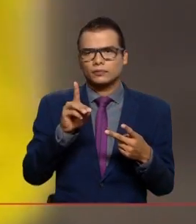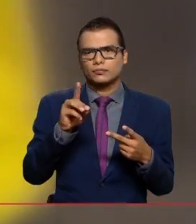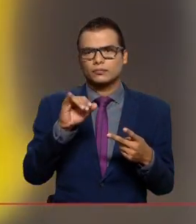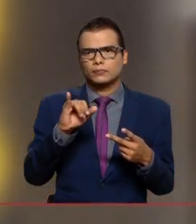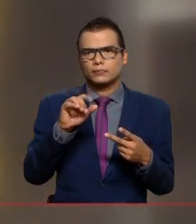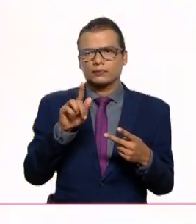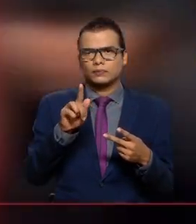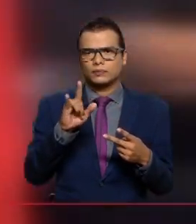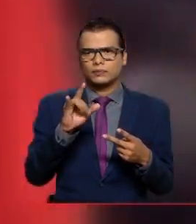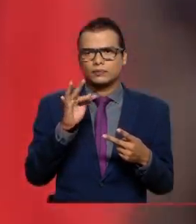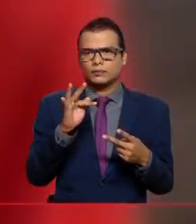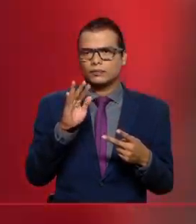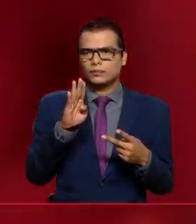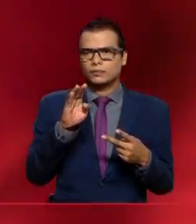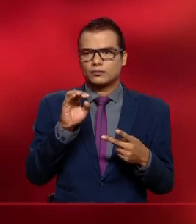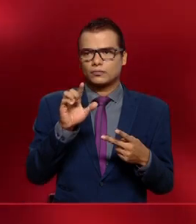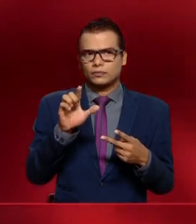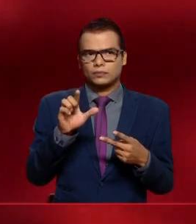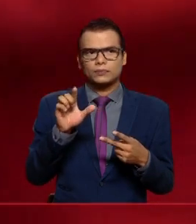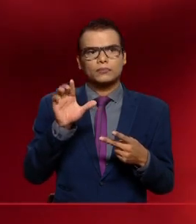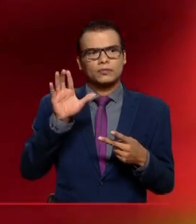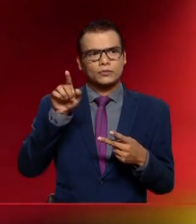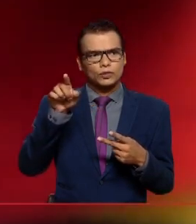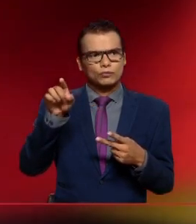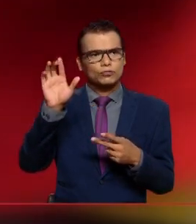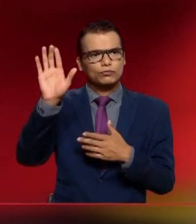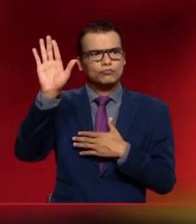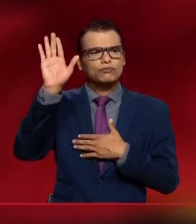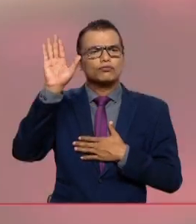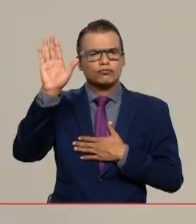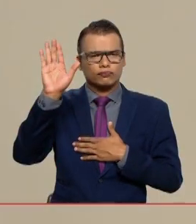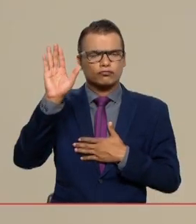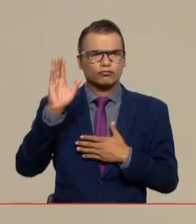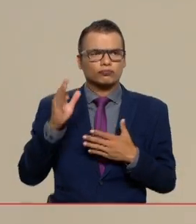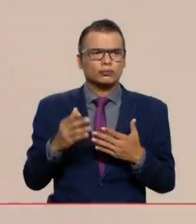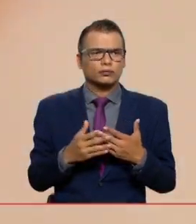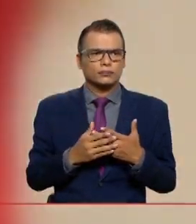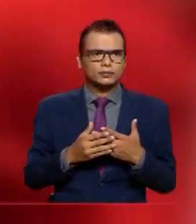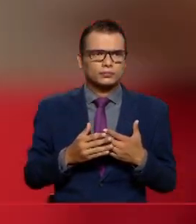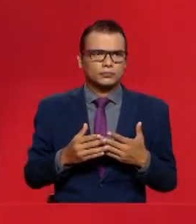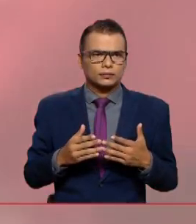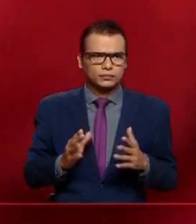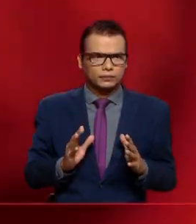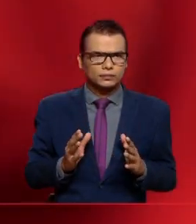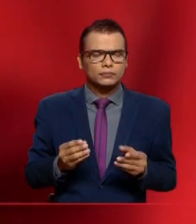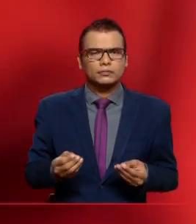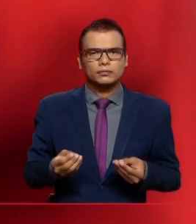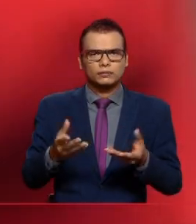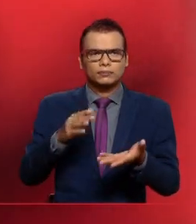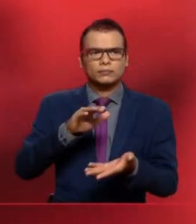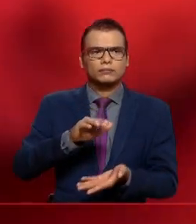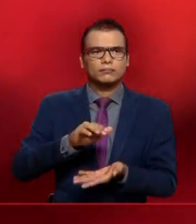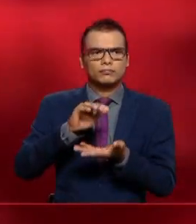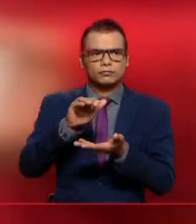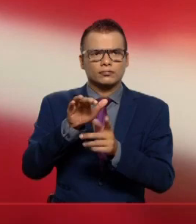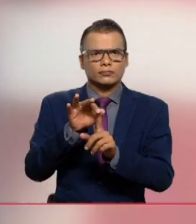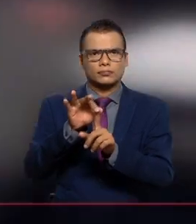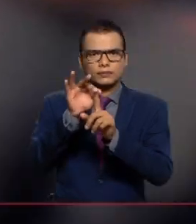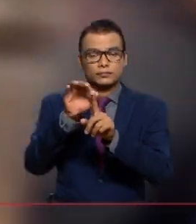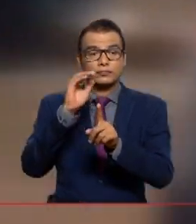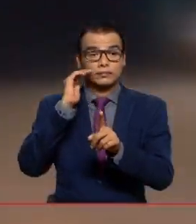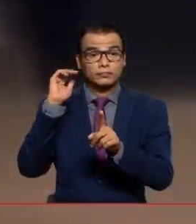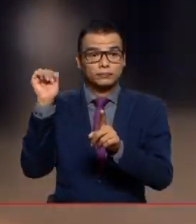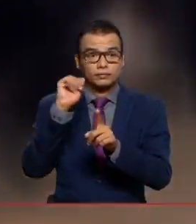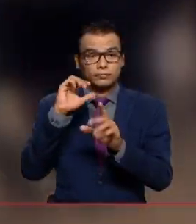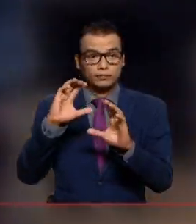DiFútbol prometió por intermedio de su presidente que daría un regalo a